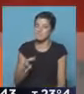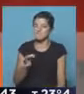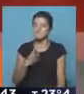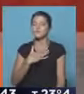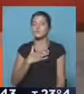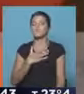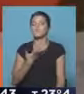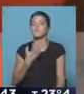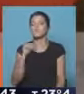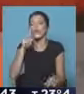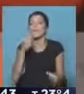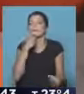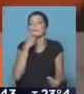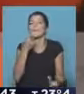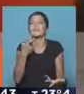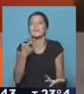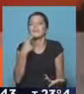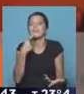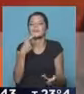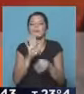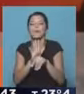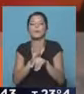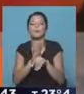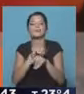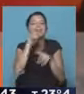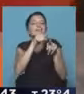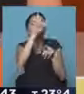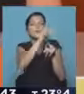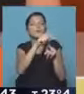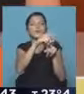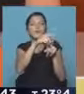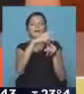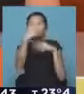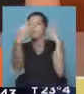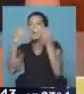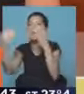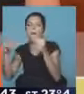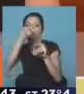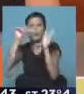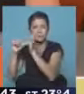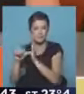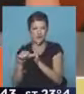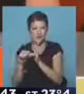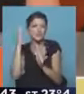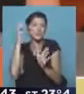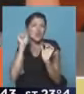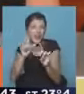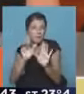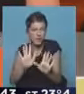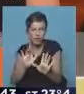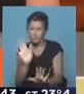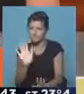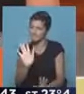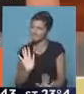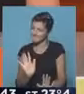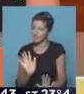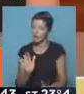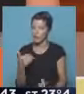ayudado si se puede hablar de un internacional de imágenes no ideológica si lo que uno puede pensar es que